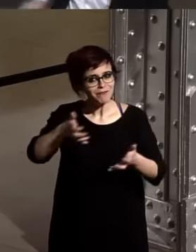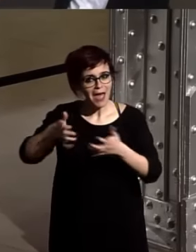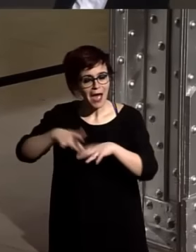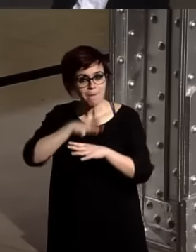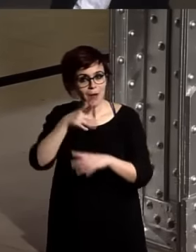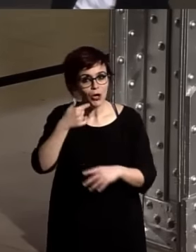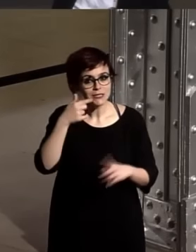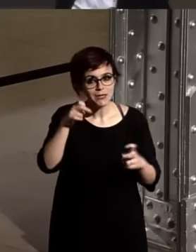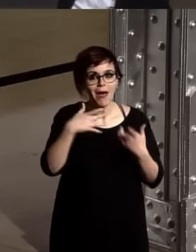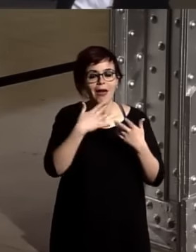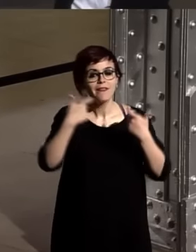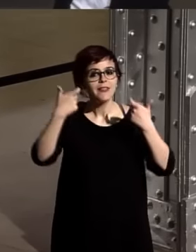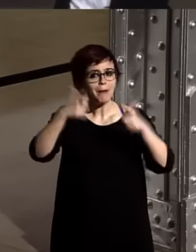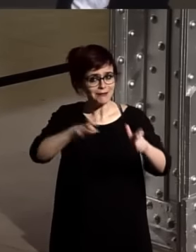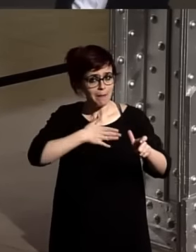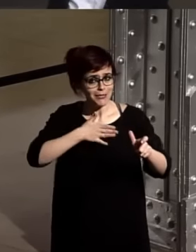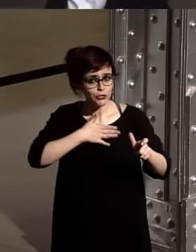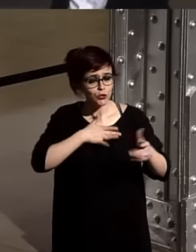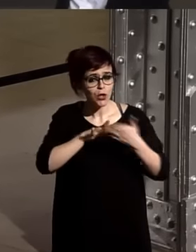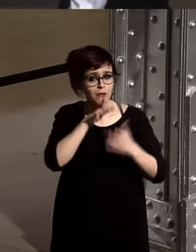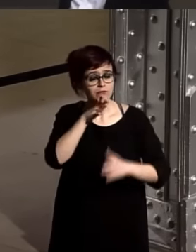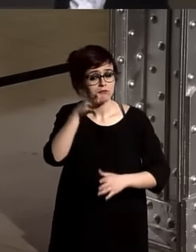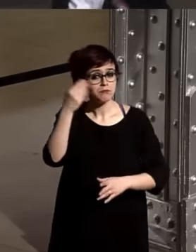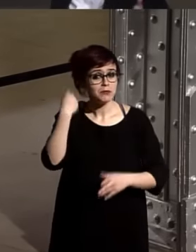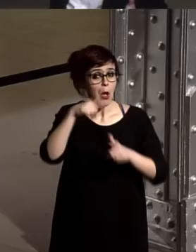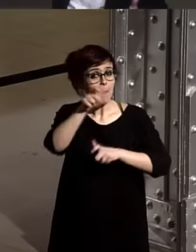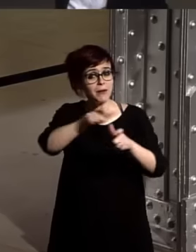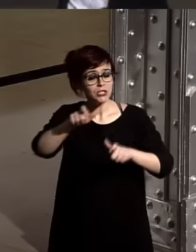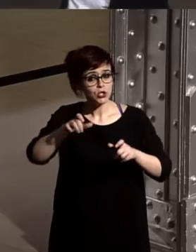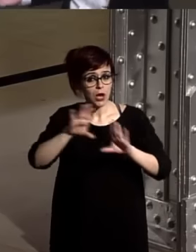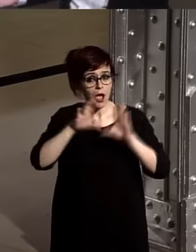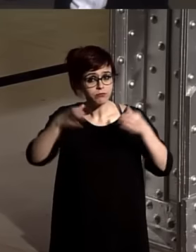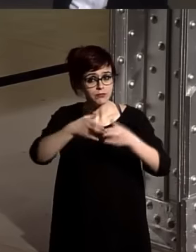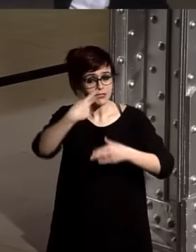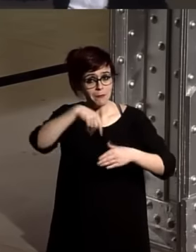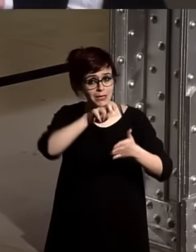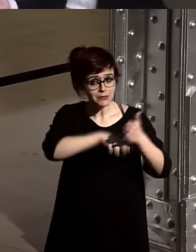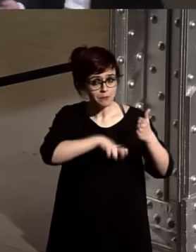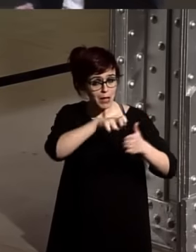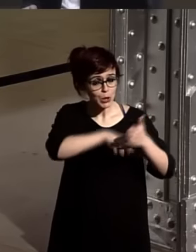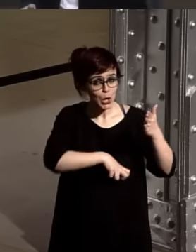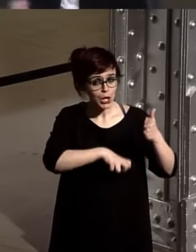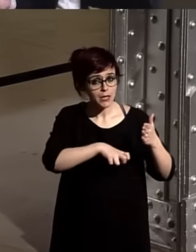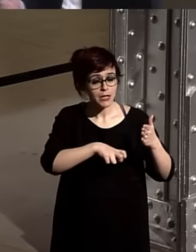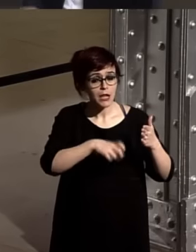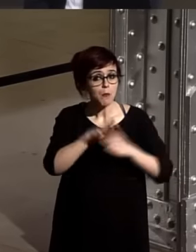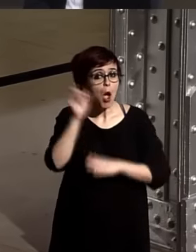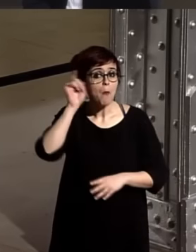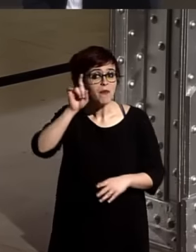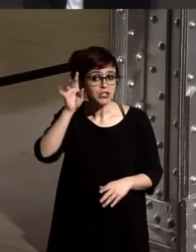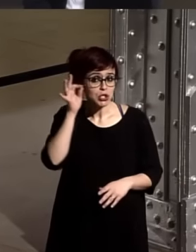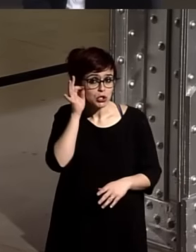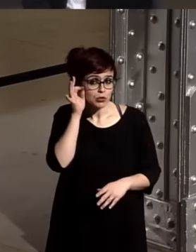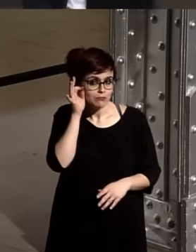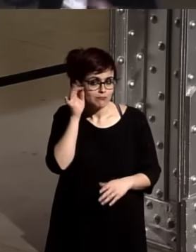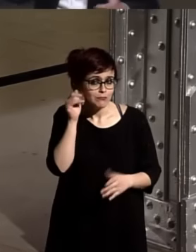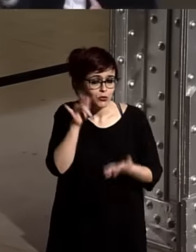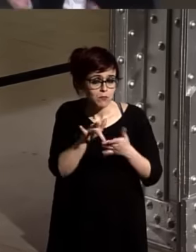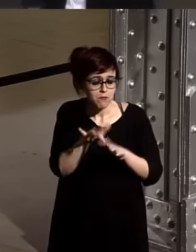acordándome departamento la mitad de la mi departamento de palentología la mitad de los profesores son